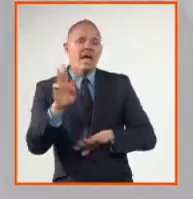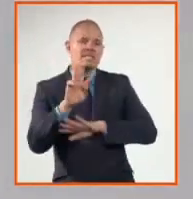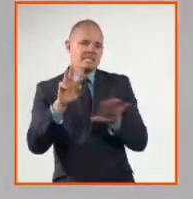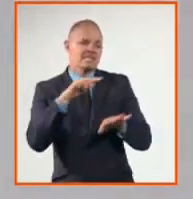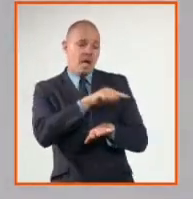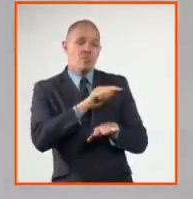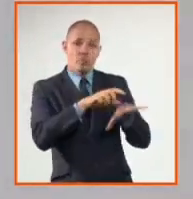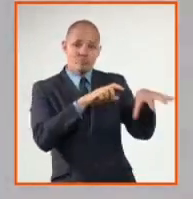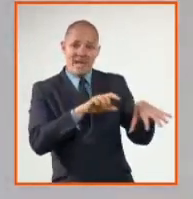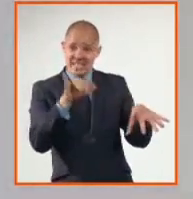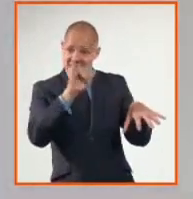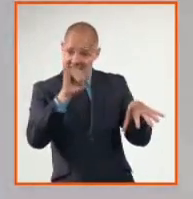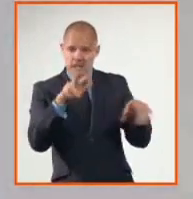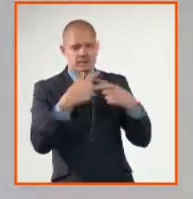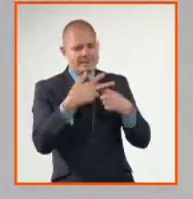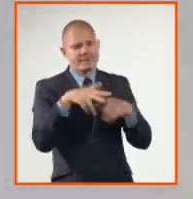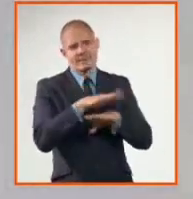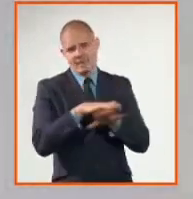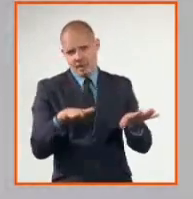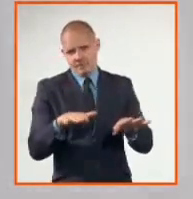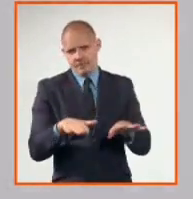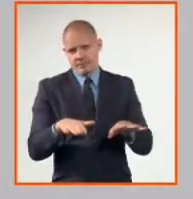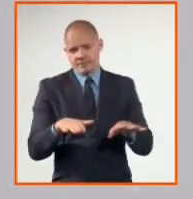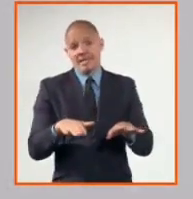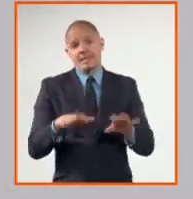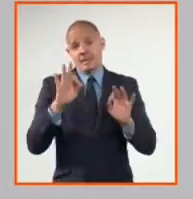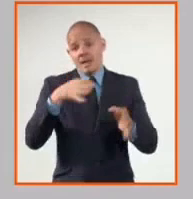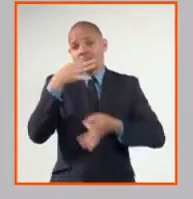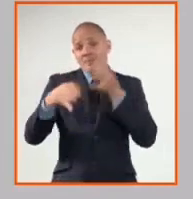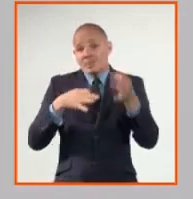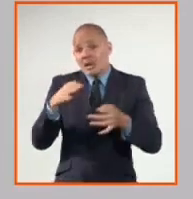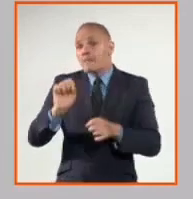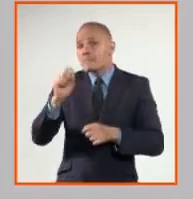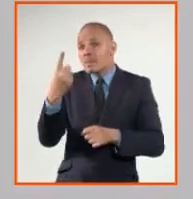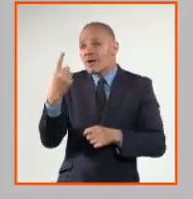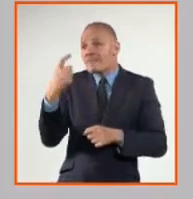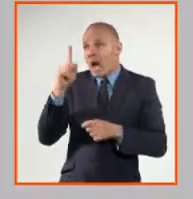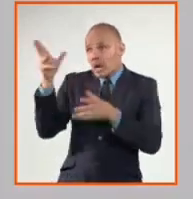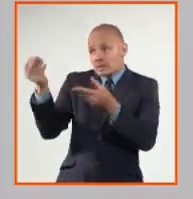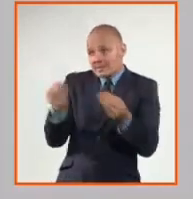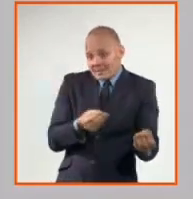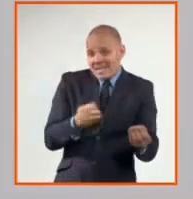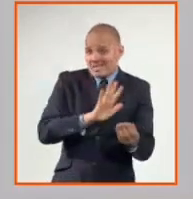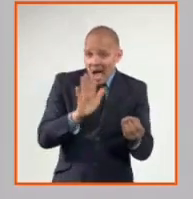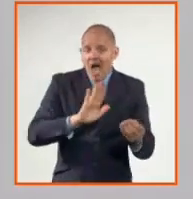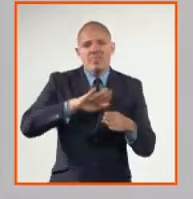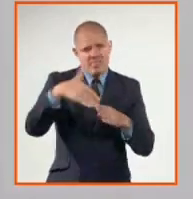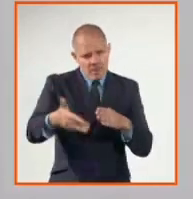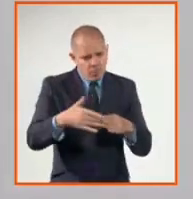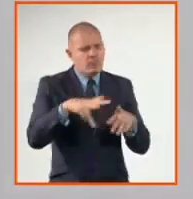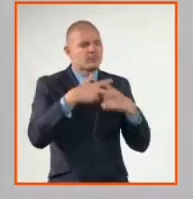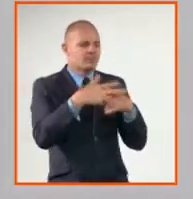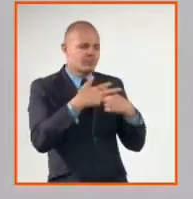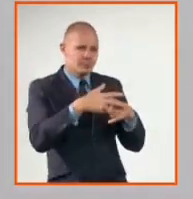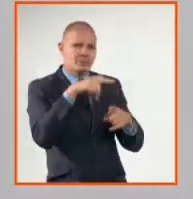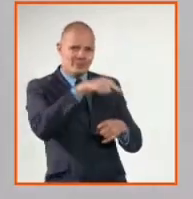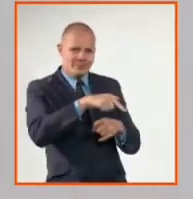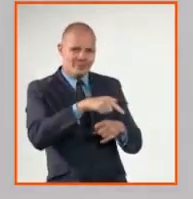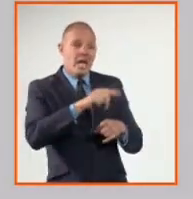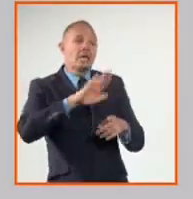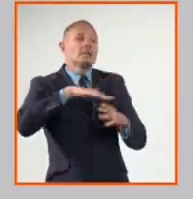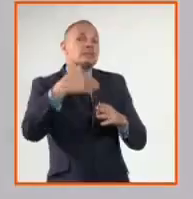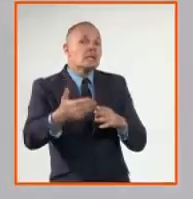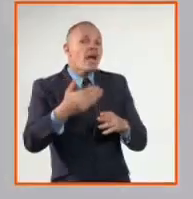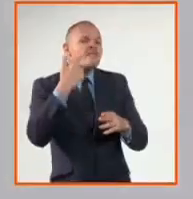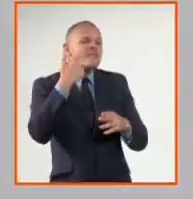por los plazos entrega también hay que instalar esas piezas y muchas de las pruebas que ya se habían realizado tenemos que volverlas a repetir garantizar el